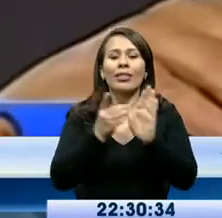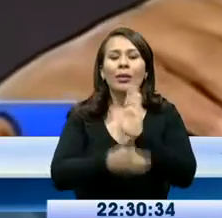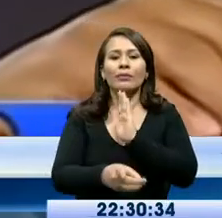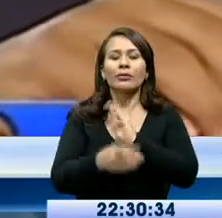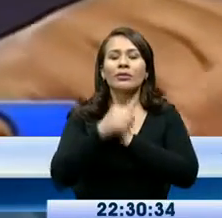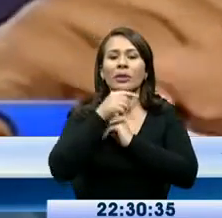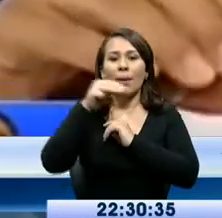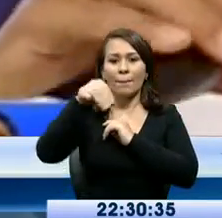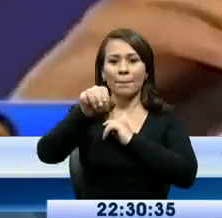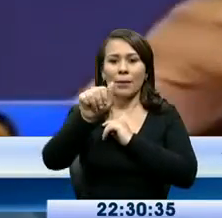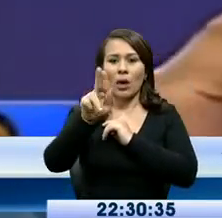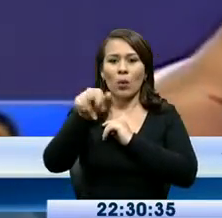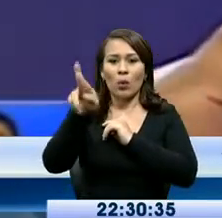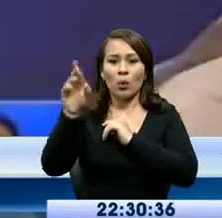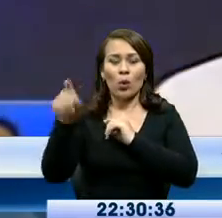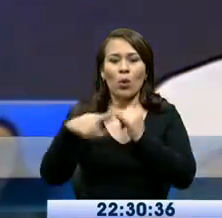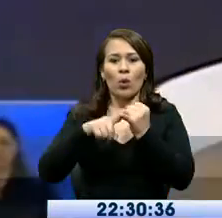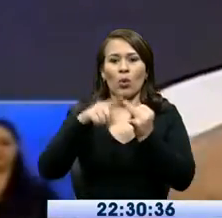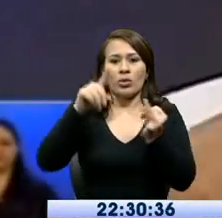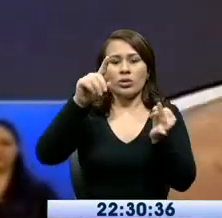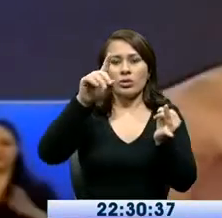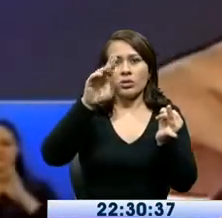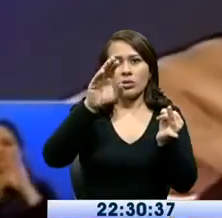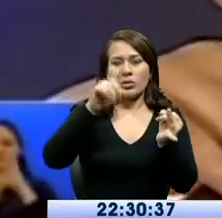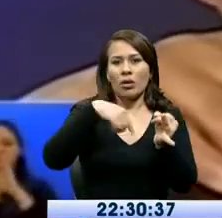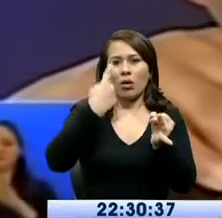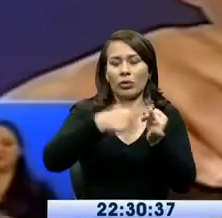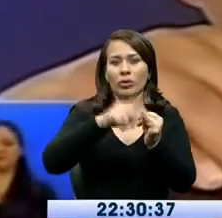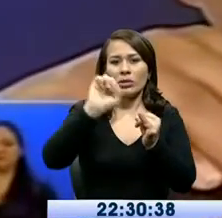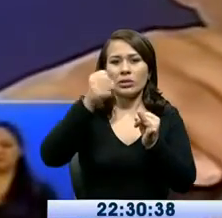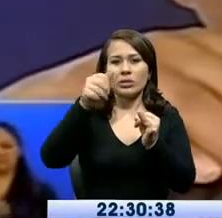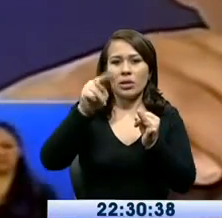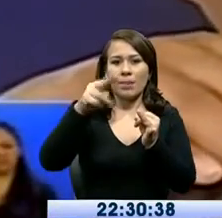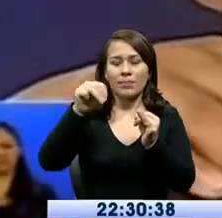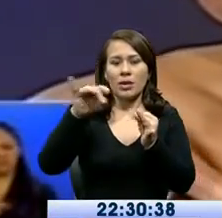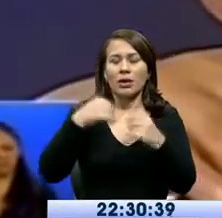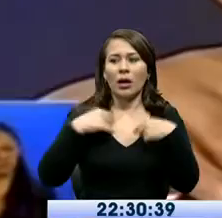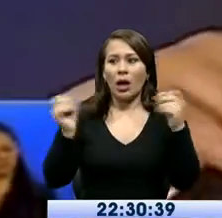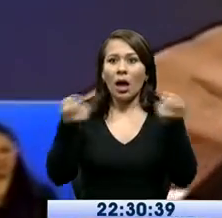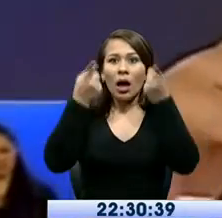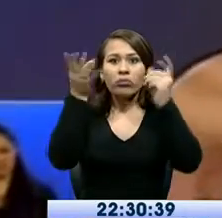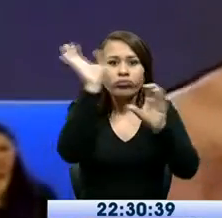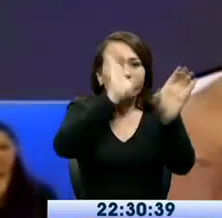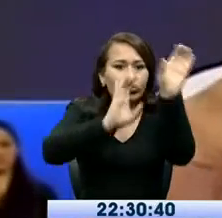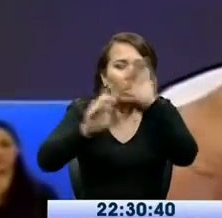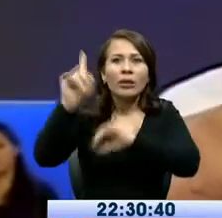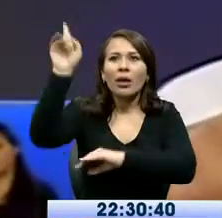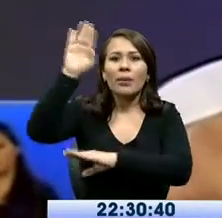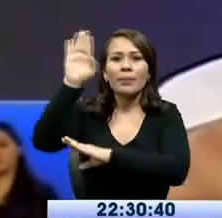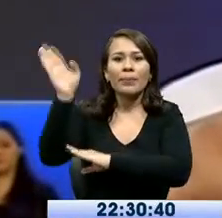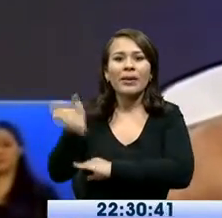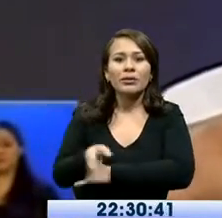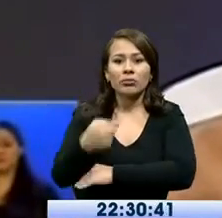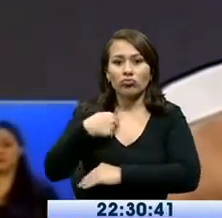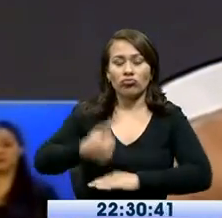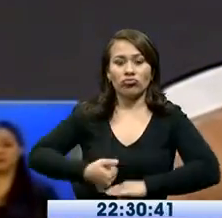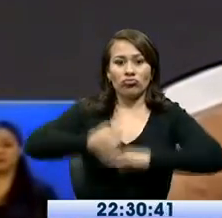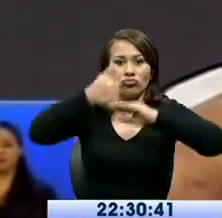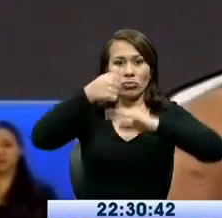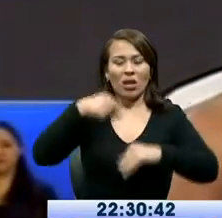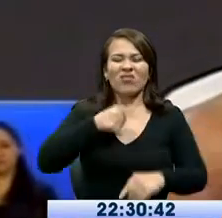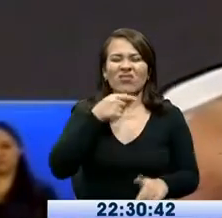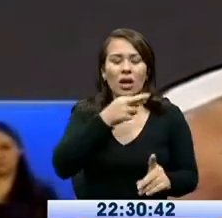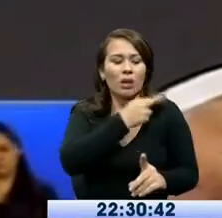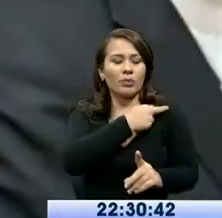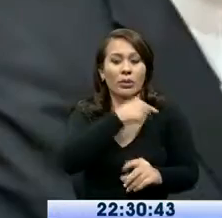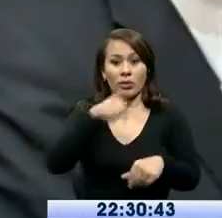y los movimientos de Jacobo San Miguel. Ya se nos prendieron las alertas. Entonces ya estamos buscando información en Brasil. Voy a mandar un alto funcionario del gobierno a pedir información a